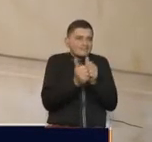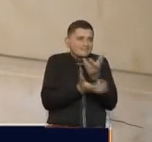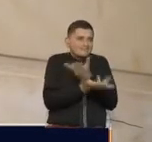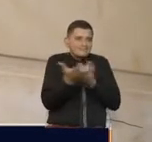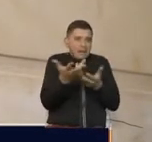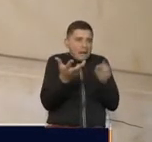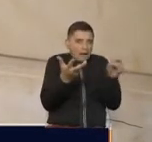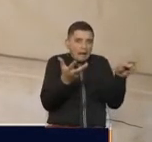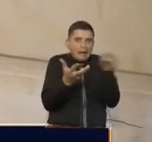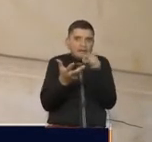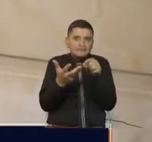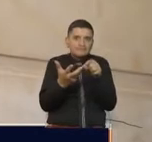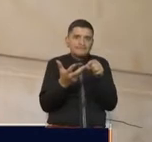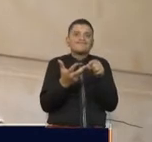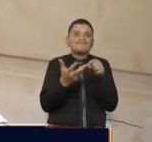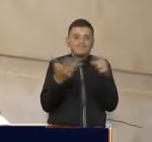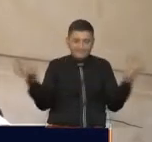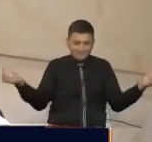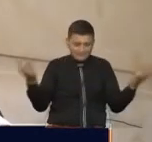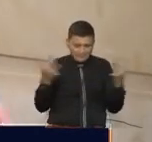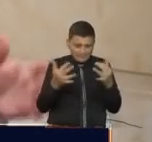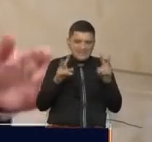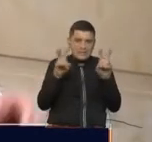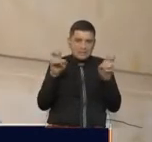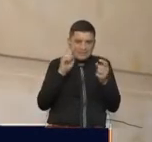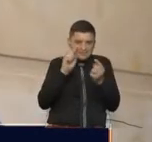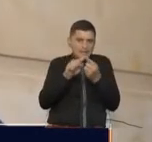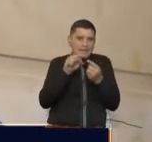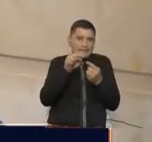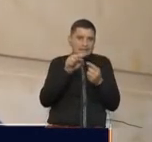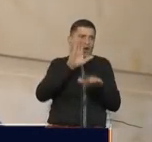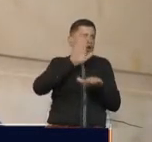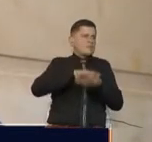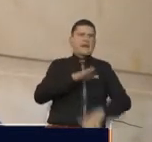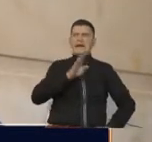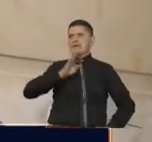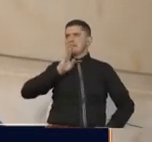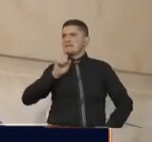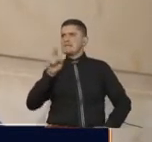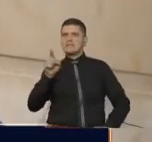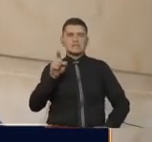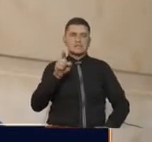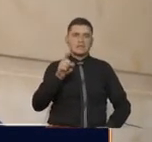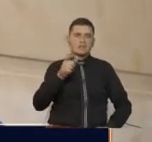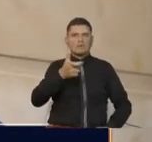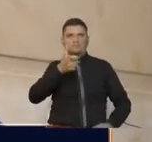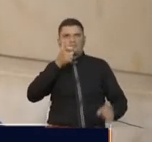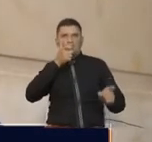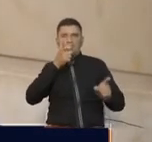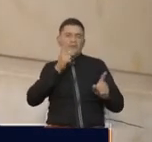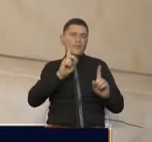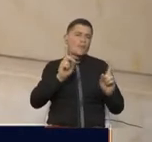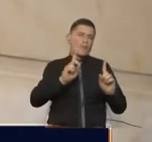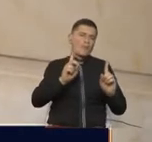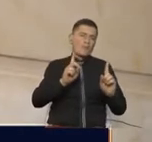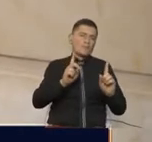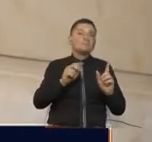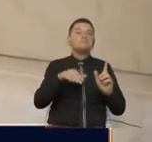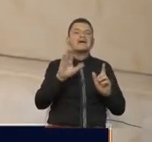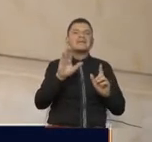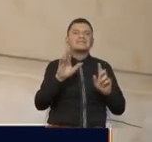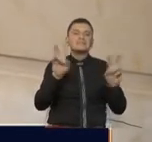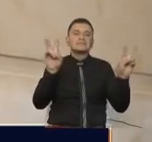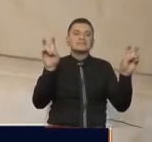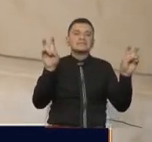se vean convocados por esta visión. No es para buscar culpables, no es para buscar responsables, es para